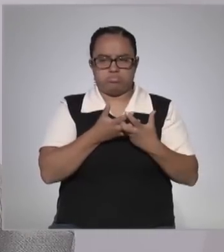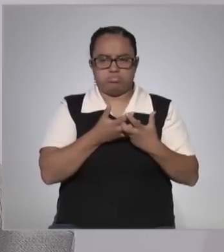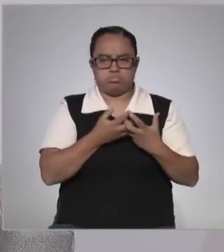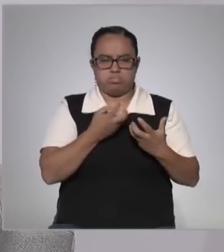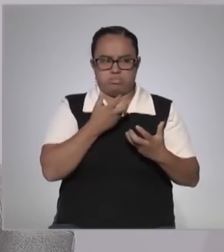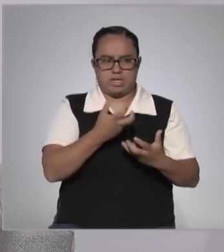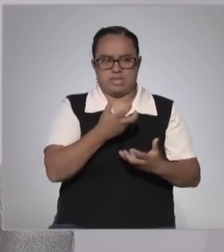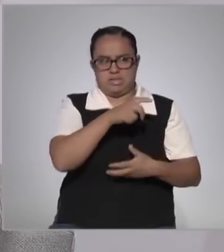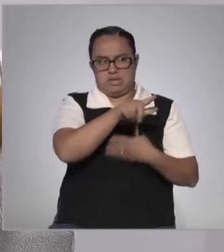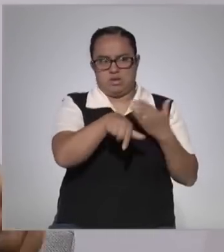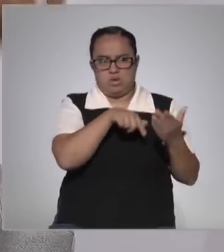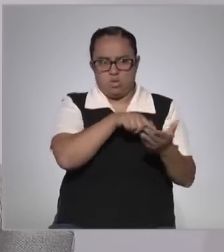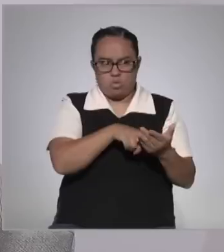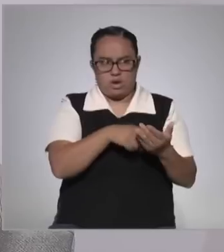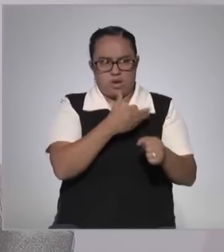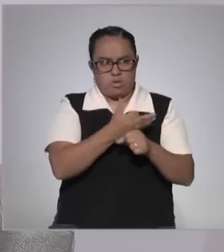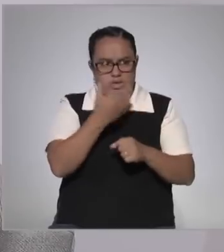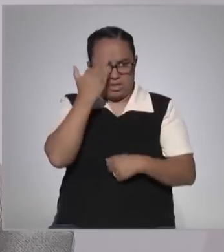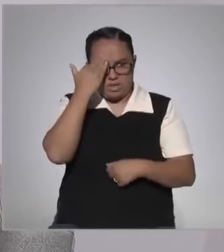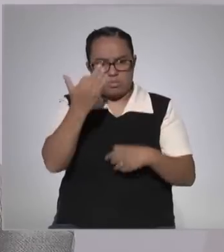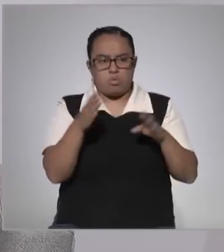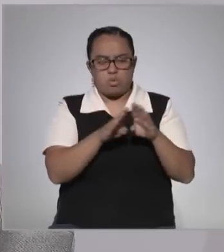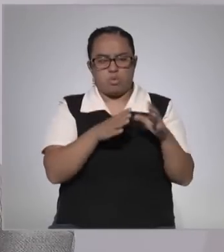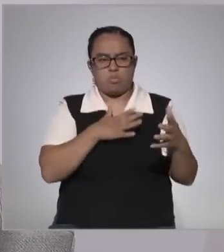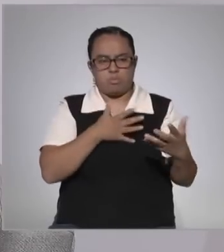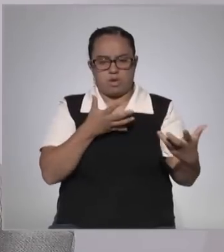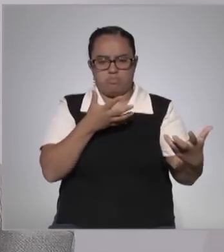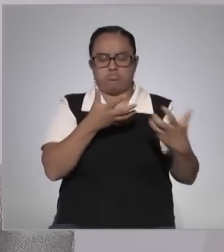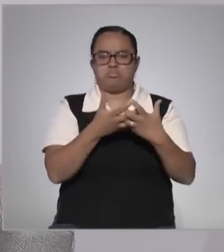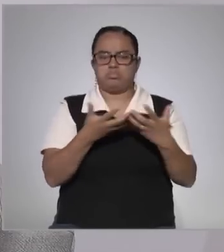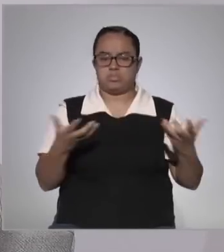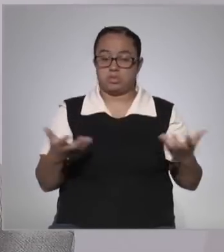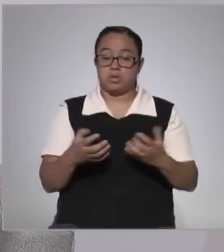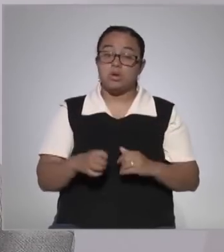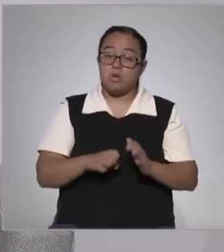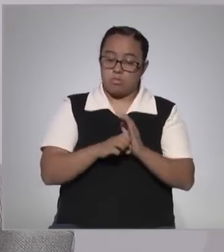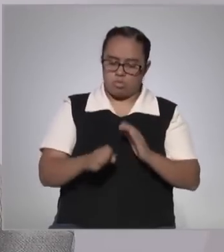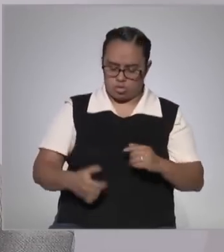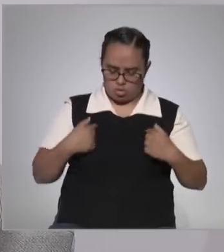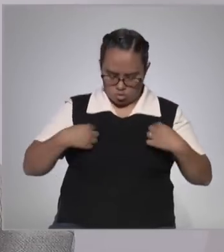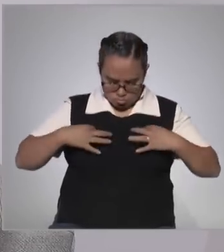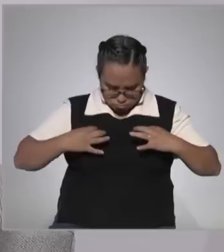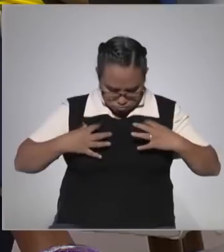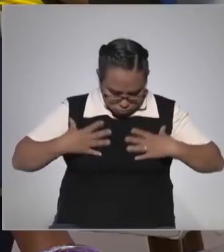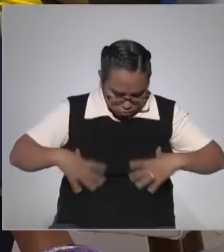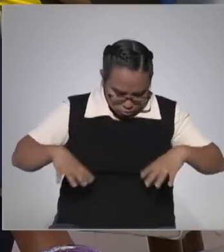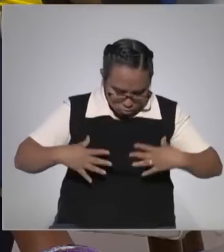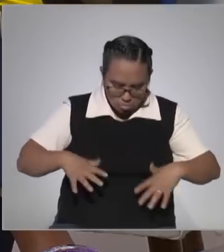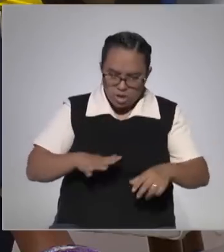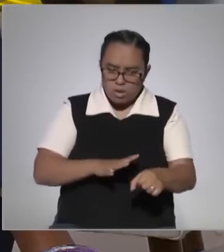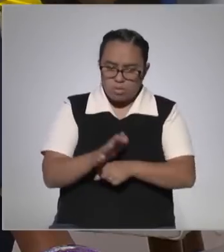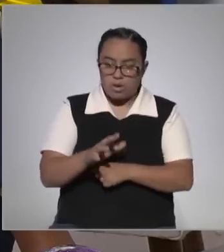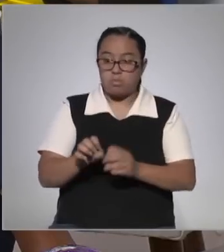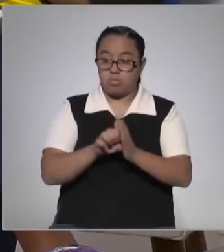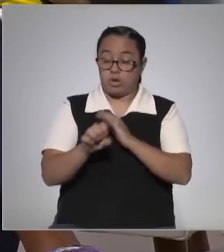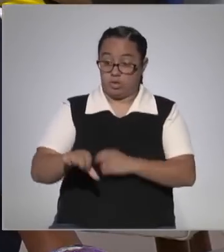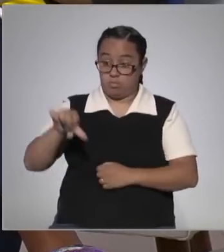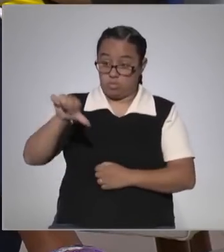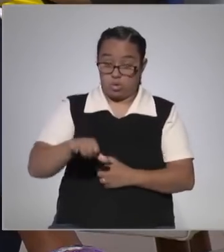espacio, a este momento? Como decir, ¿y ahora qué ropa me pongo? ¿No? Para bailar